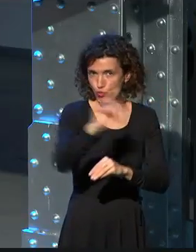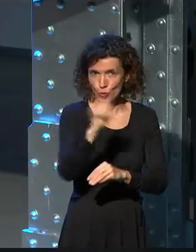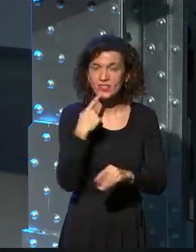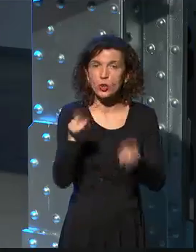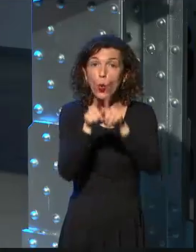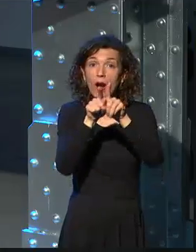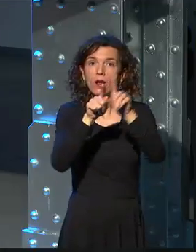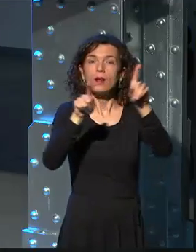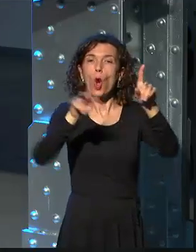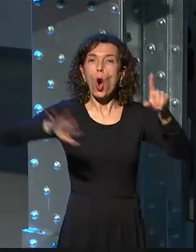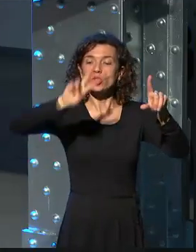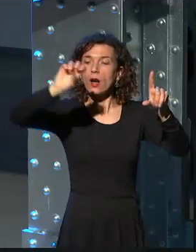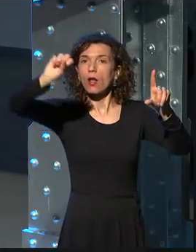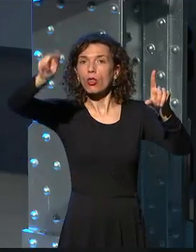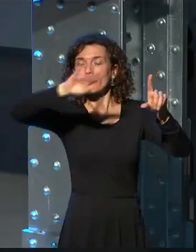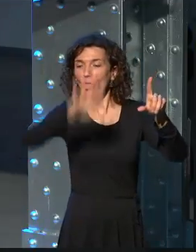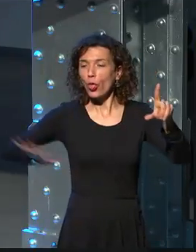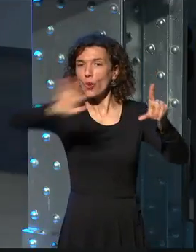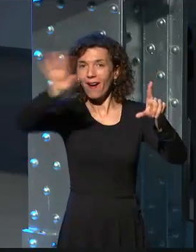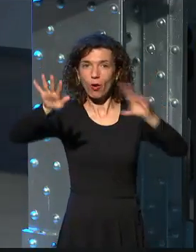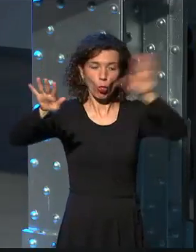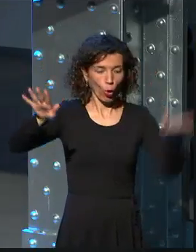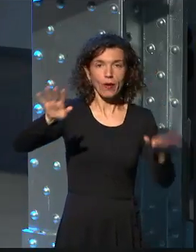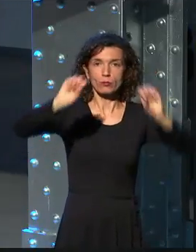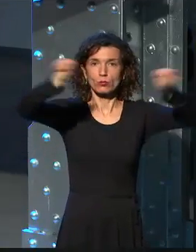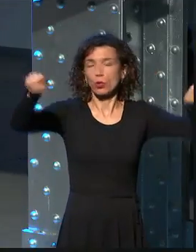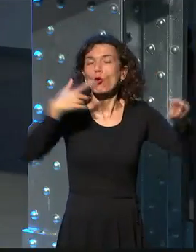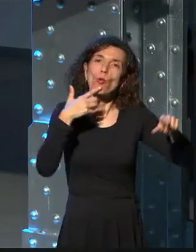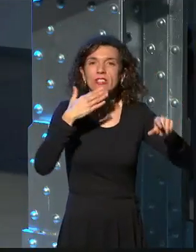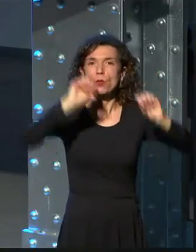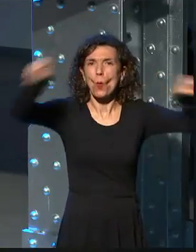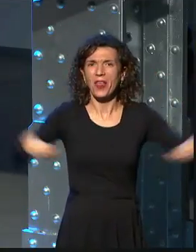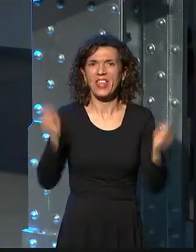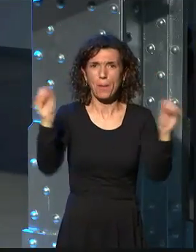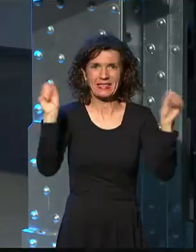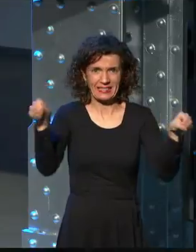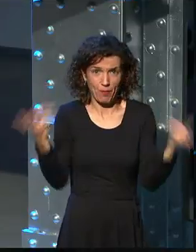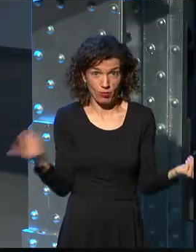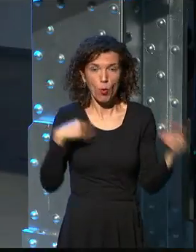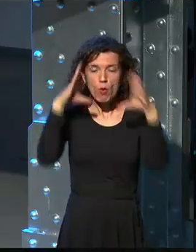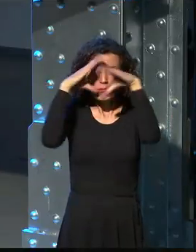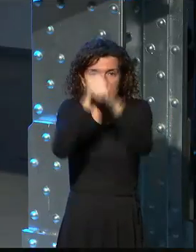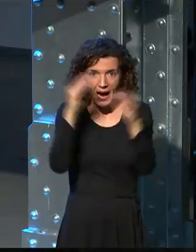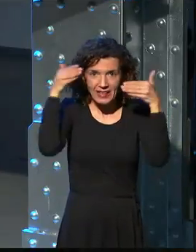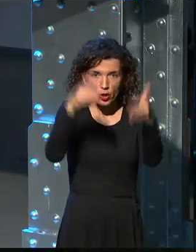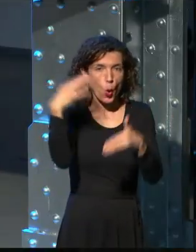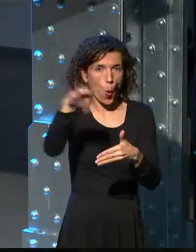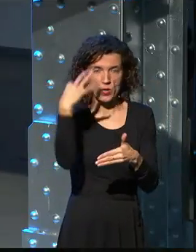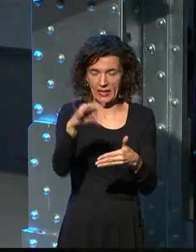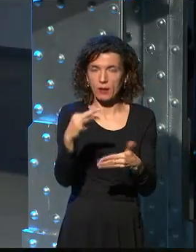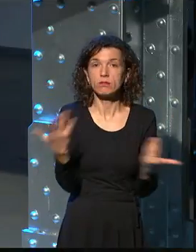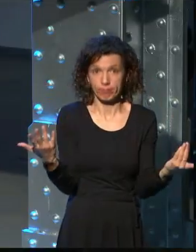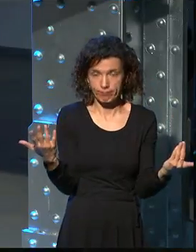estamos oscureciendo el resto, estamos oscureciéndolo de manera neural. Entonces podemos preguntarnos cuáles